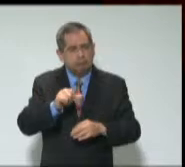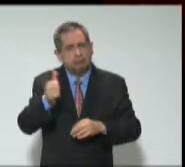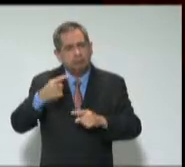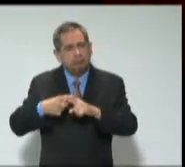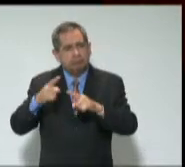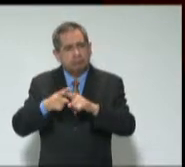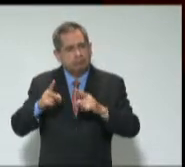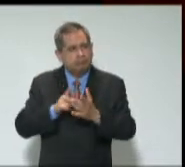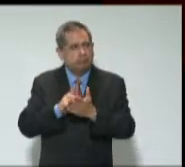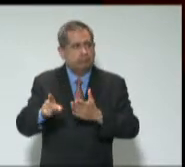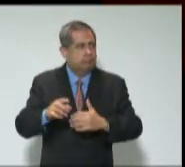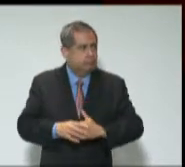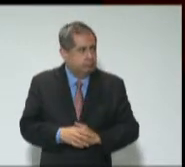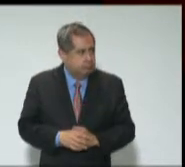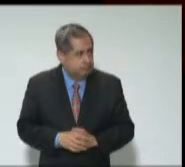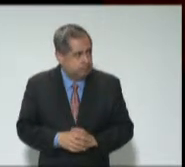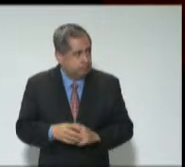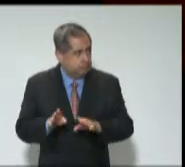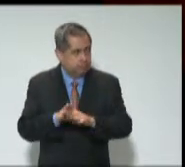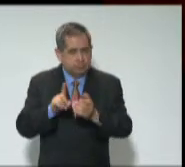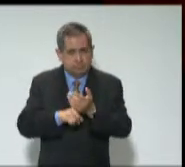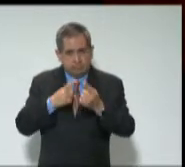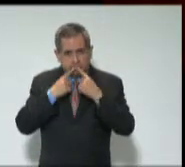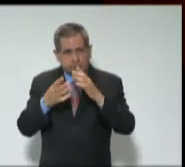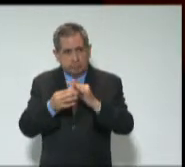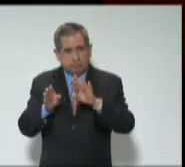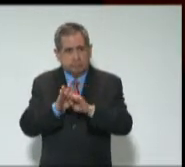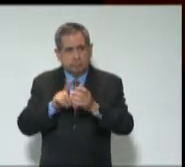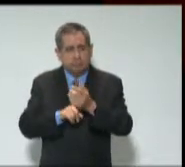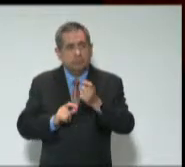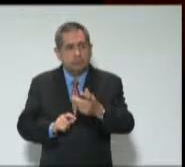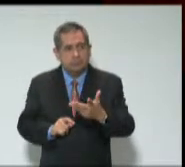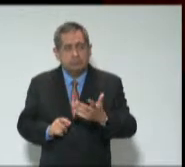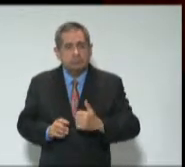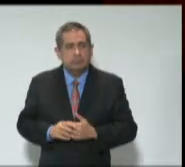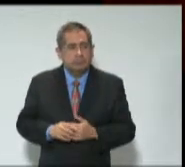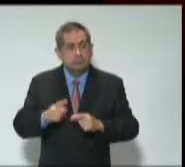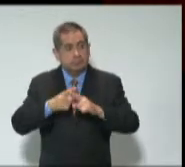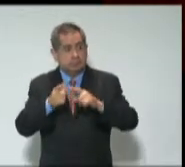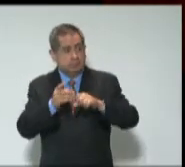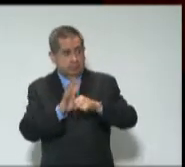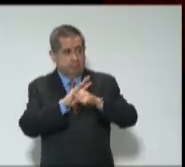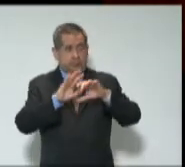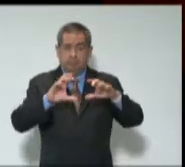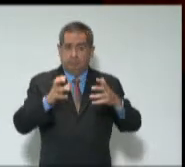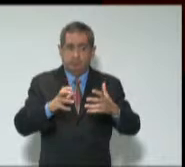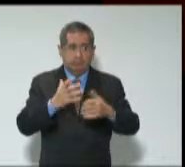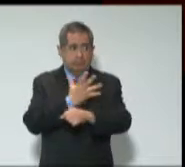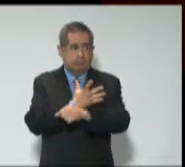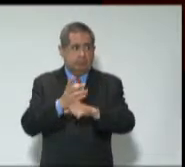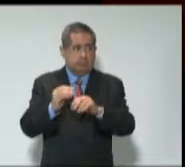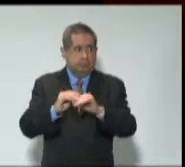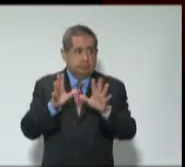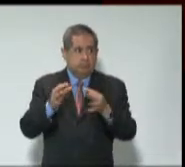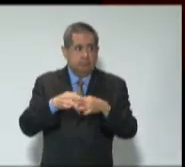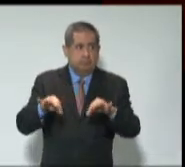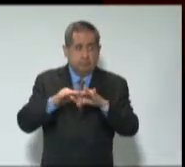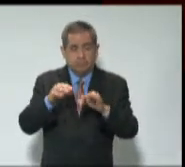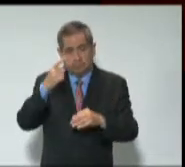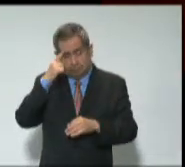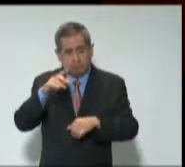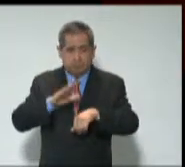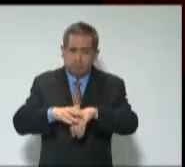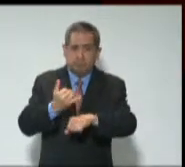derechos aquí radica su especial valor frente a la pandemia la transparencia proactiva para llegar de